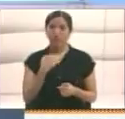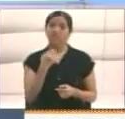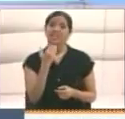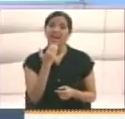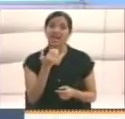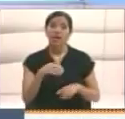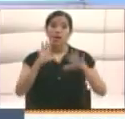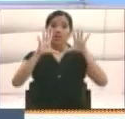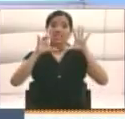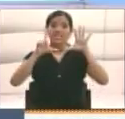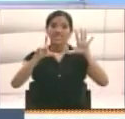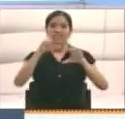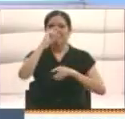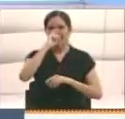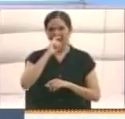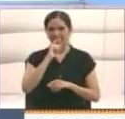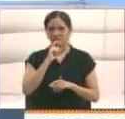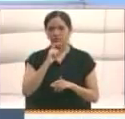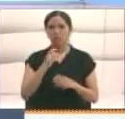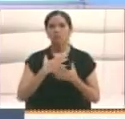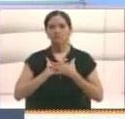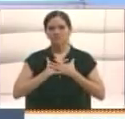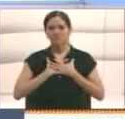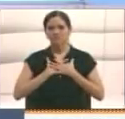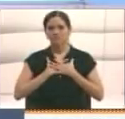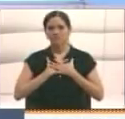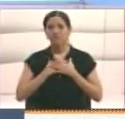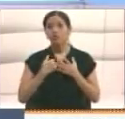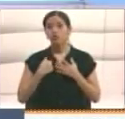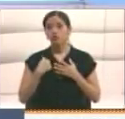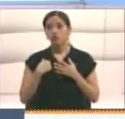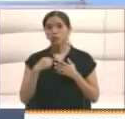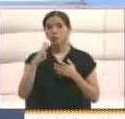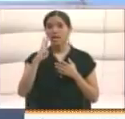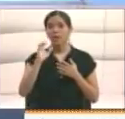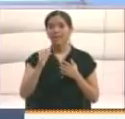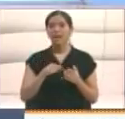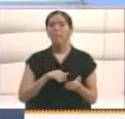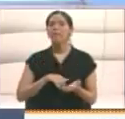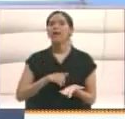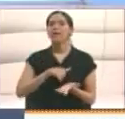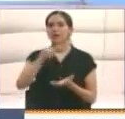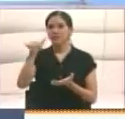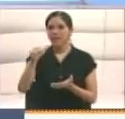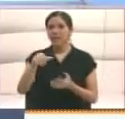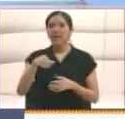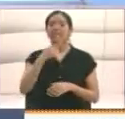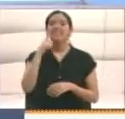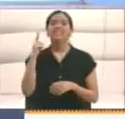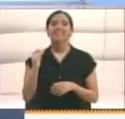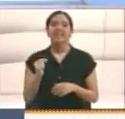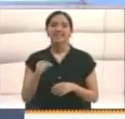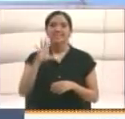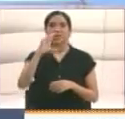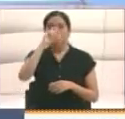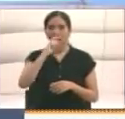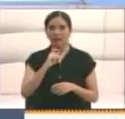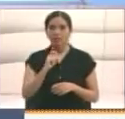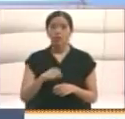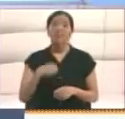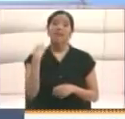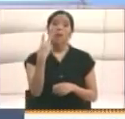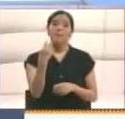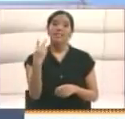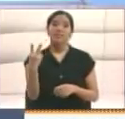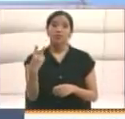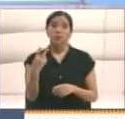los 17 años tuvo una beca de estudios para estar en Roma 5 años... y a los 22 tuvo otra beca para estar en